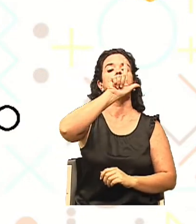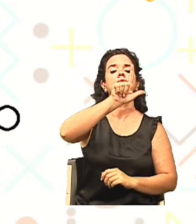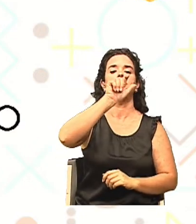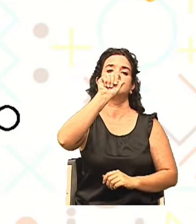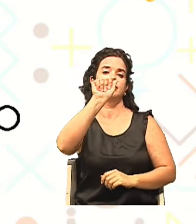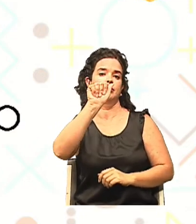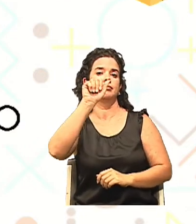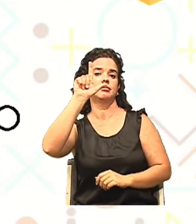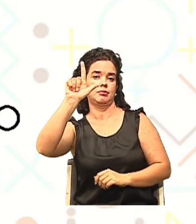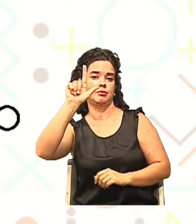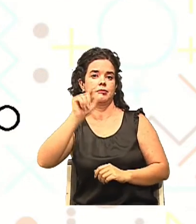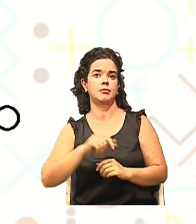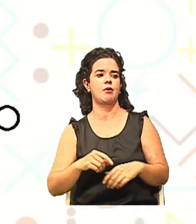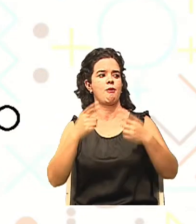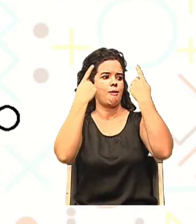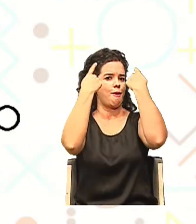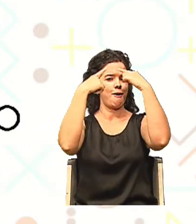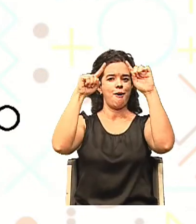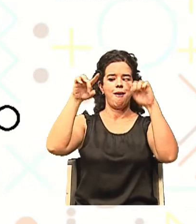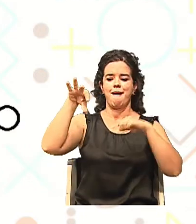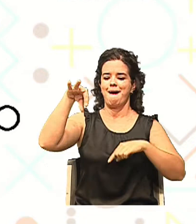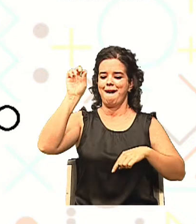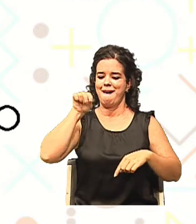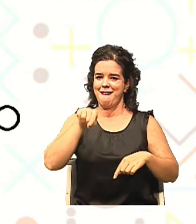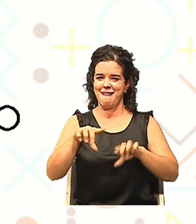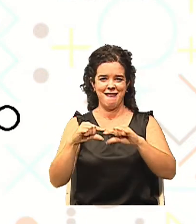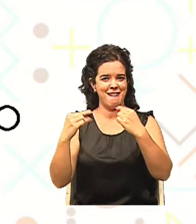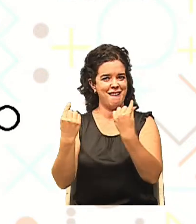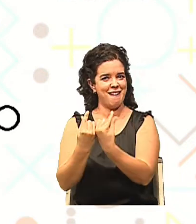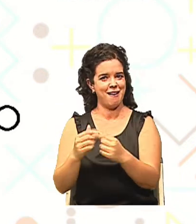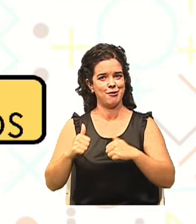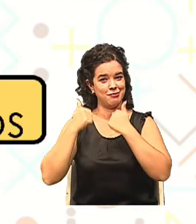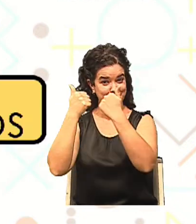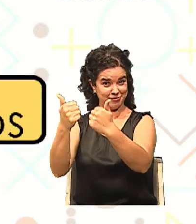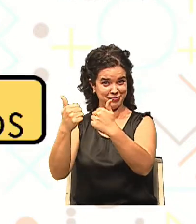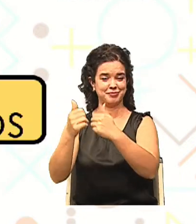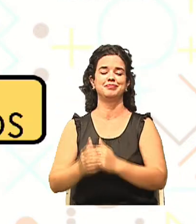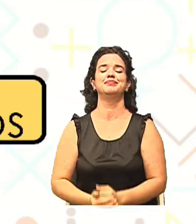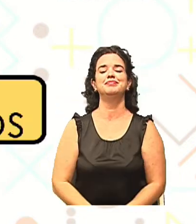Lo logramos, encontramos al grupo ganador.